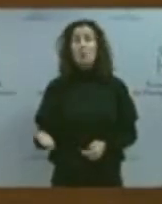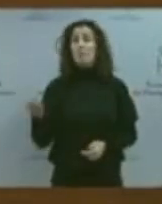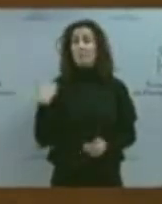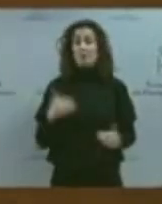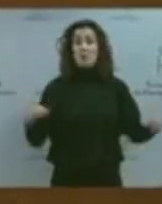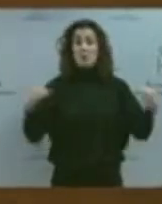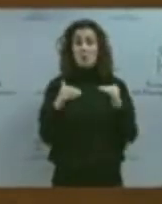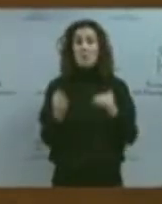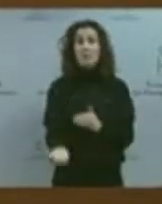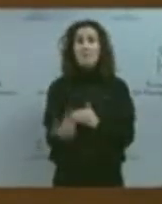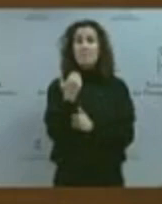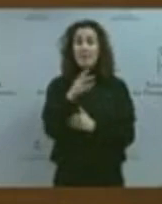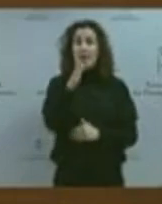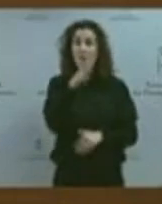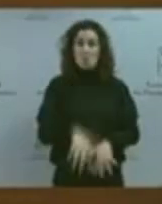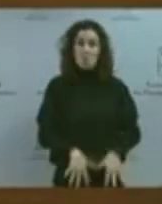El viernes,